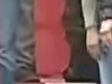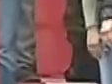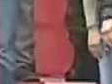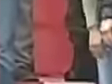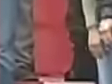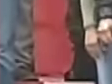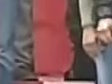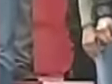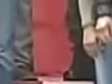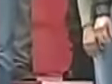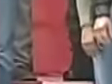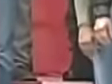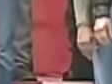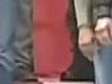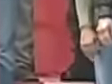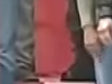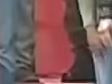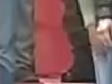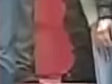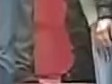juro por mi patria,